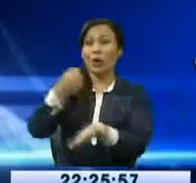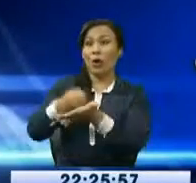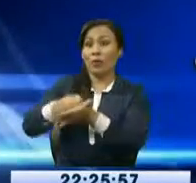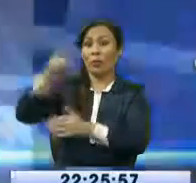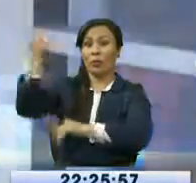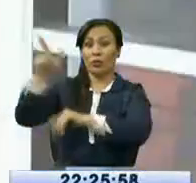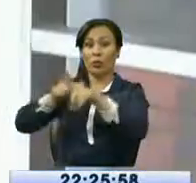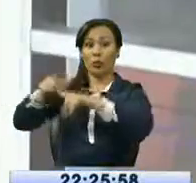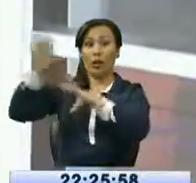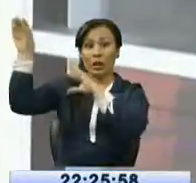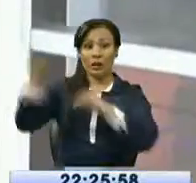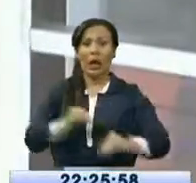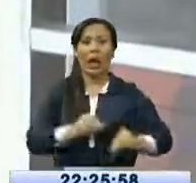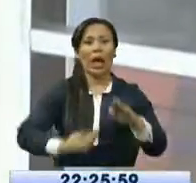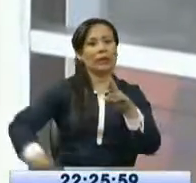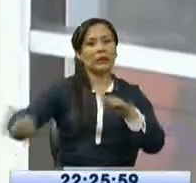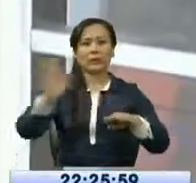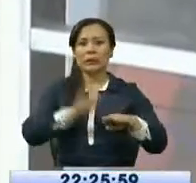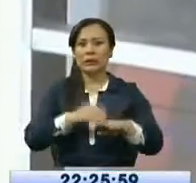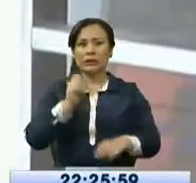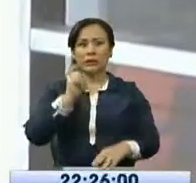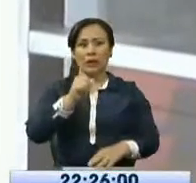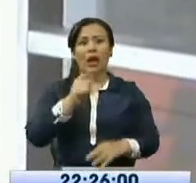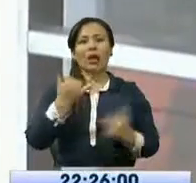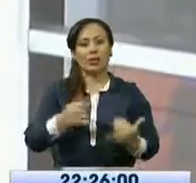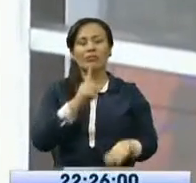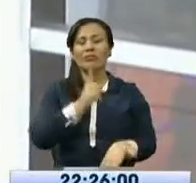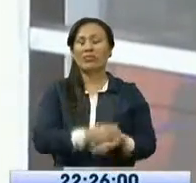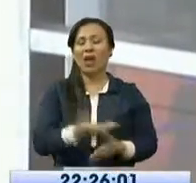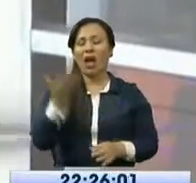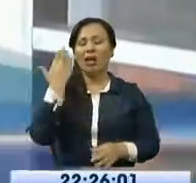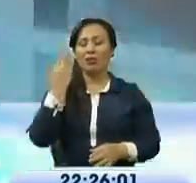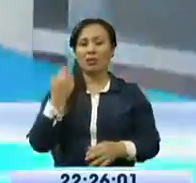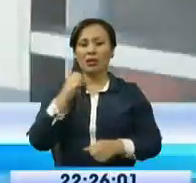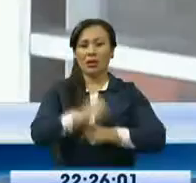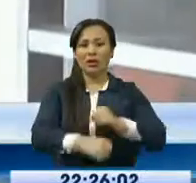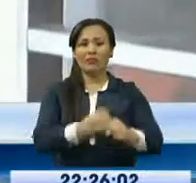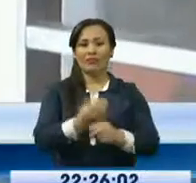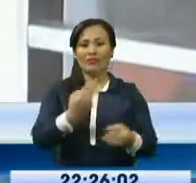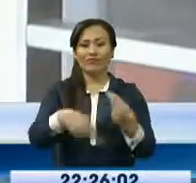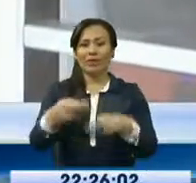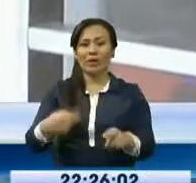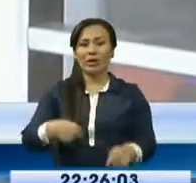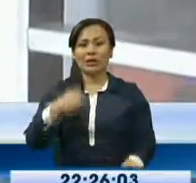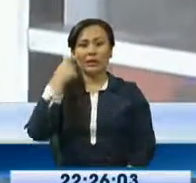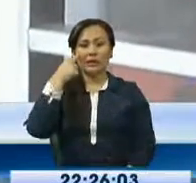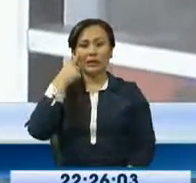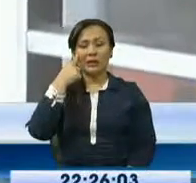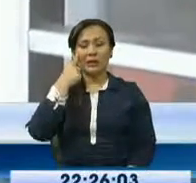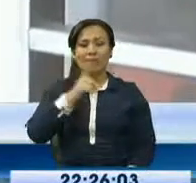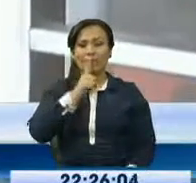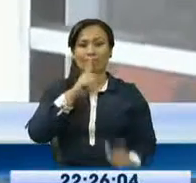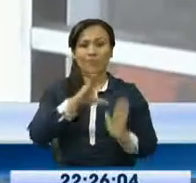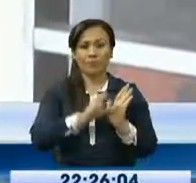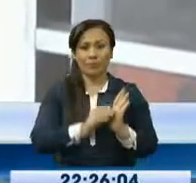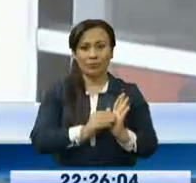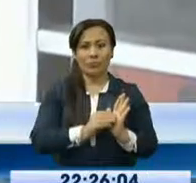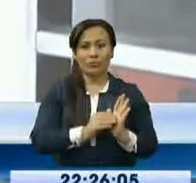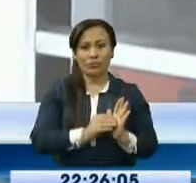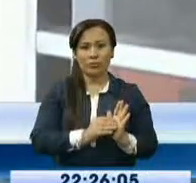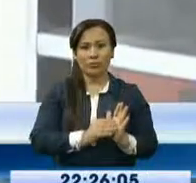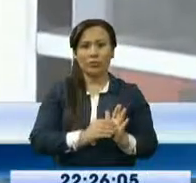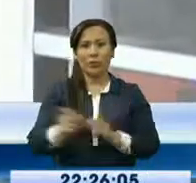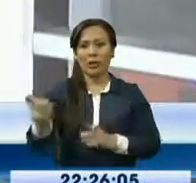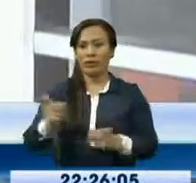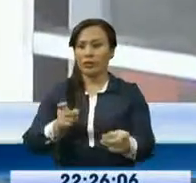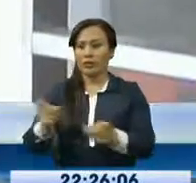liberadas. Sí, nos afectó a las ganancias, pero el sector comercial, al menos, creo que la estrategia fue no cargar ese costo a